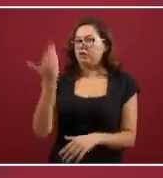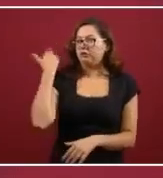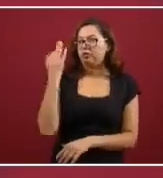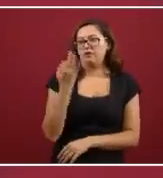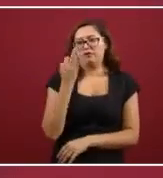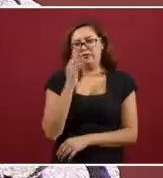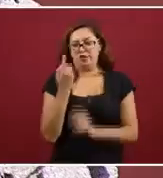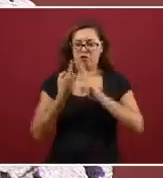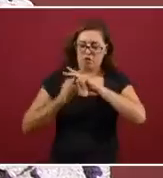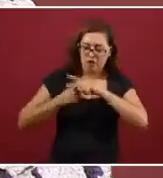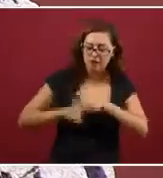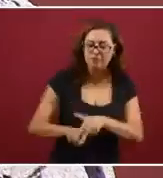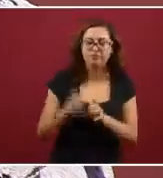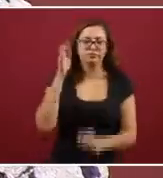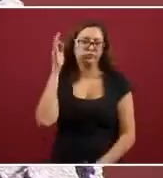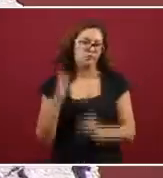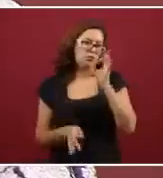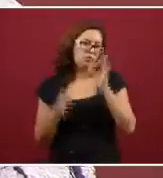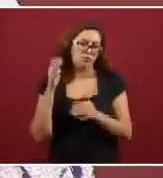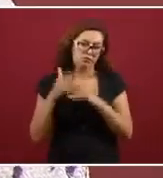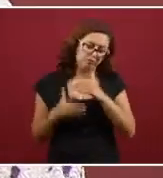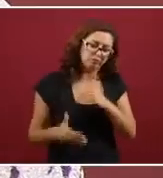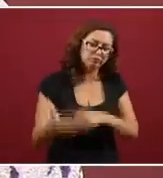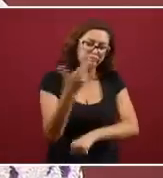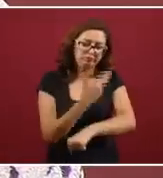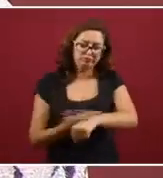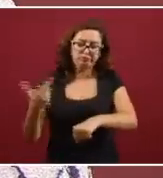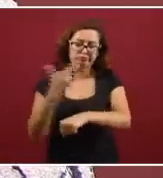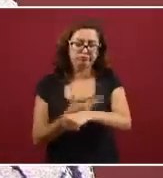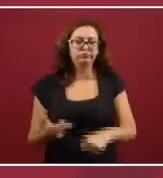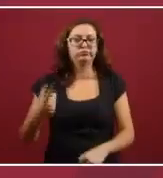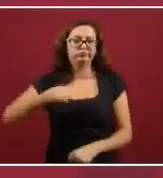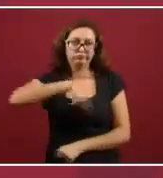cuando iniciamos nuestras gestiones con nuestro despacho.